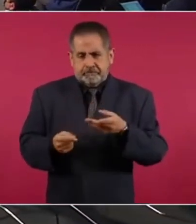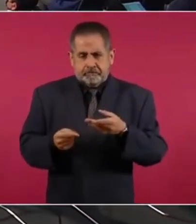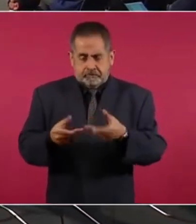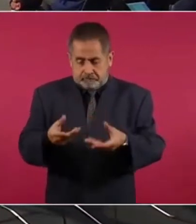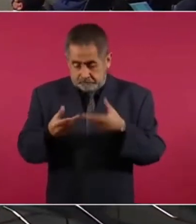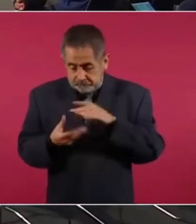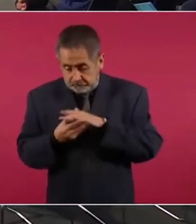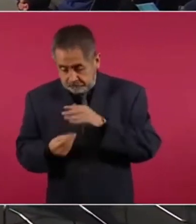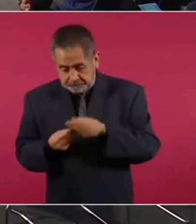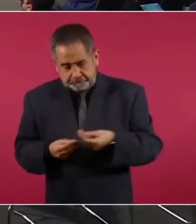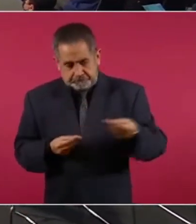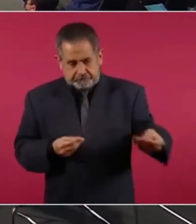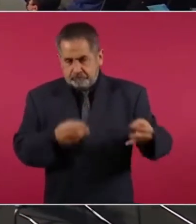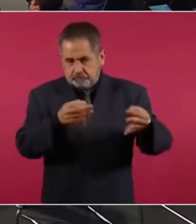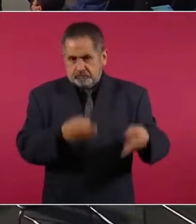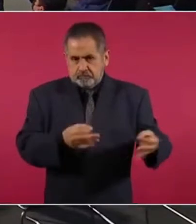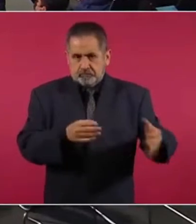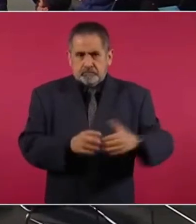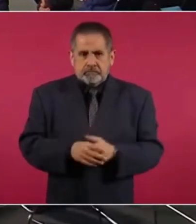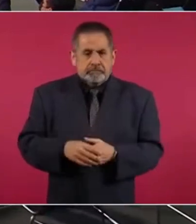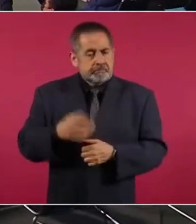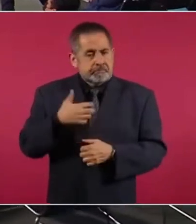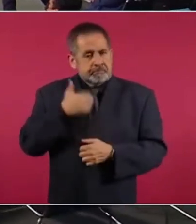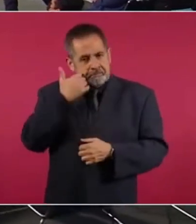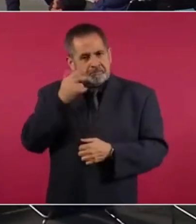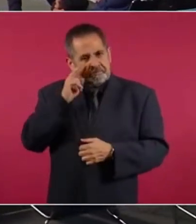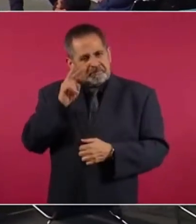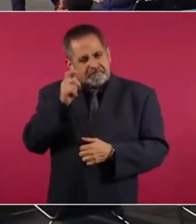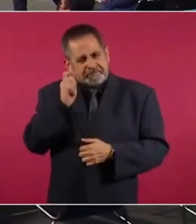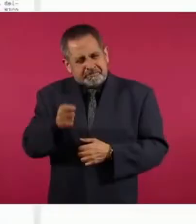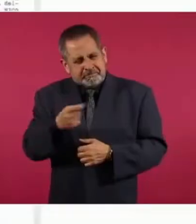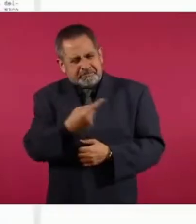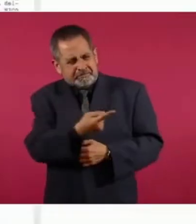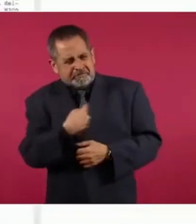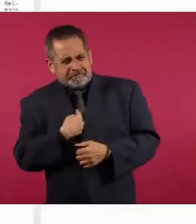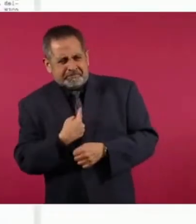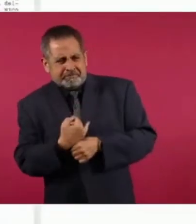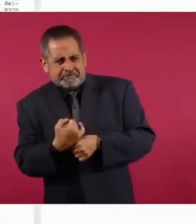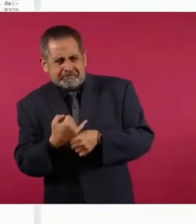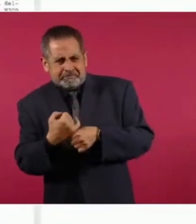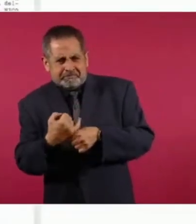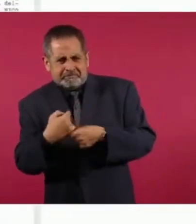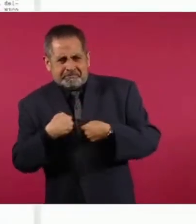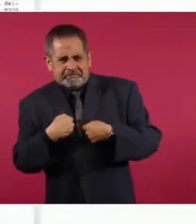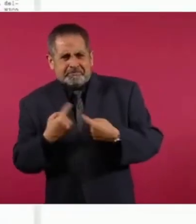el original, nada más que sí me interesaba tenerlo.